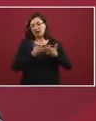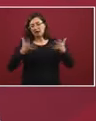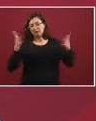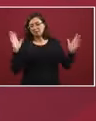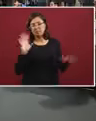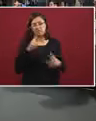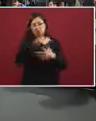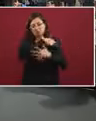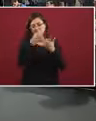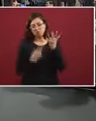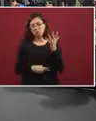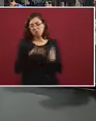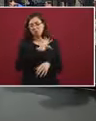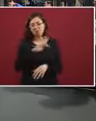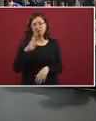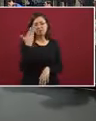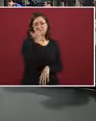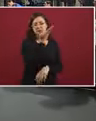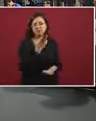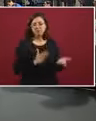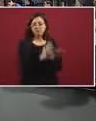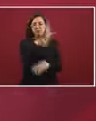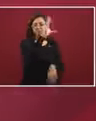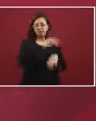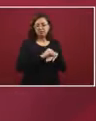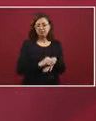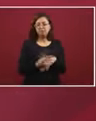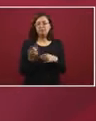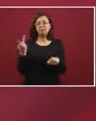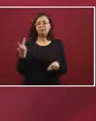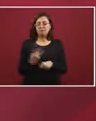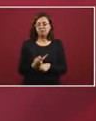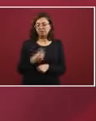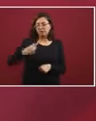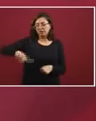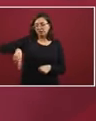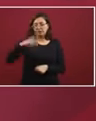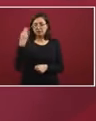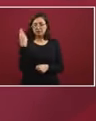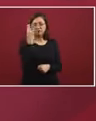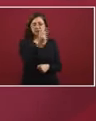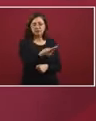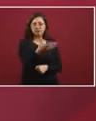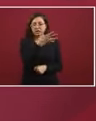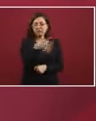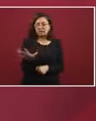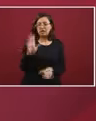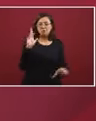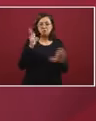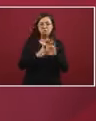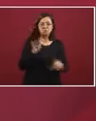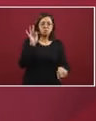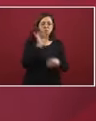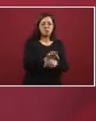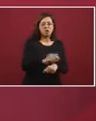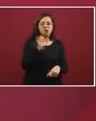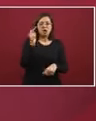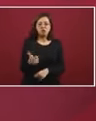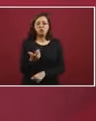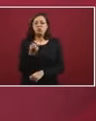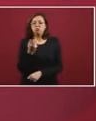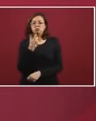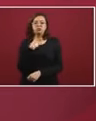Entonces, ¿qué es lo que sucede con esas solicitudes de asilo genérico por razones económicas o